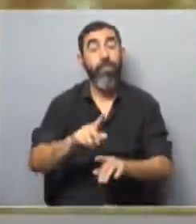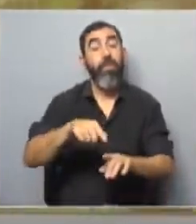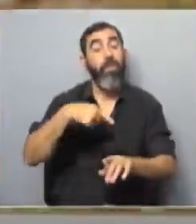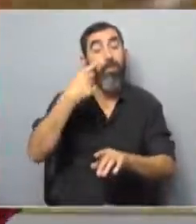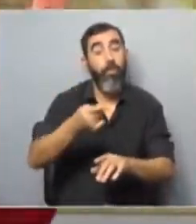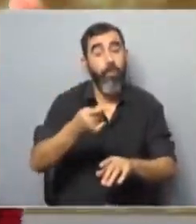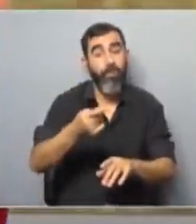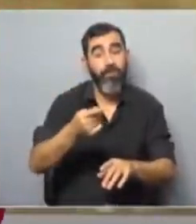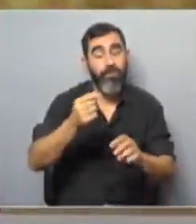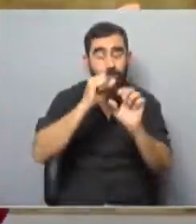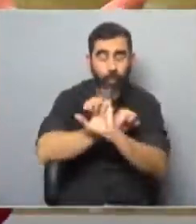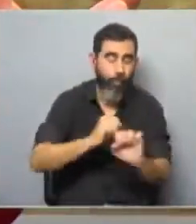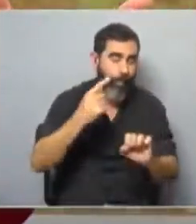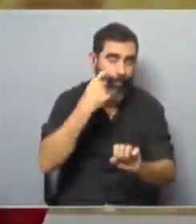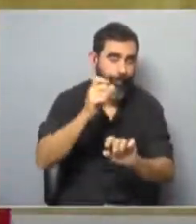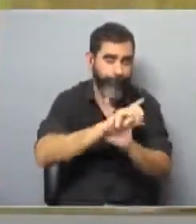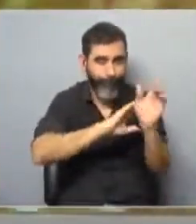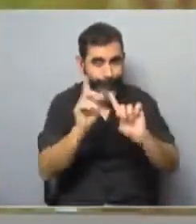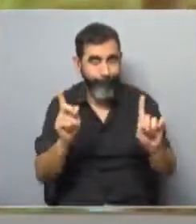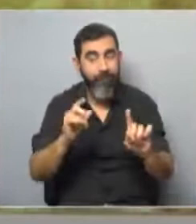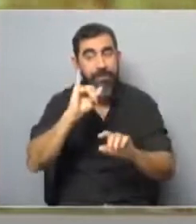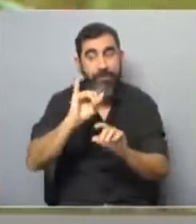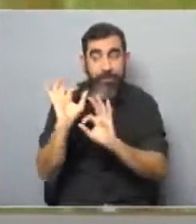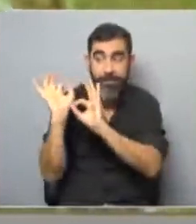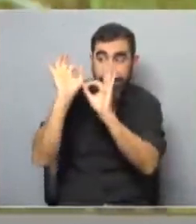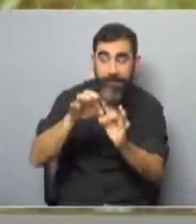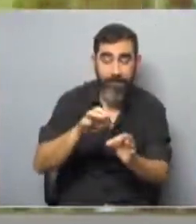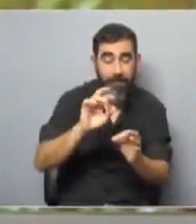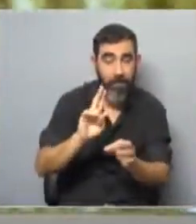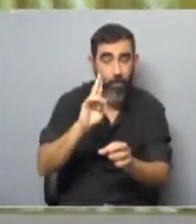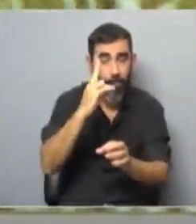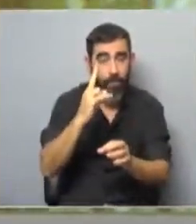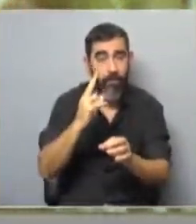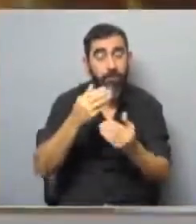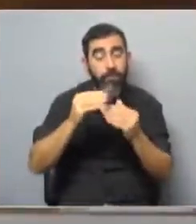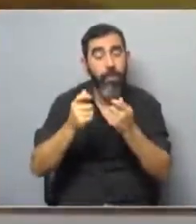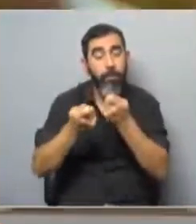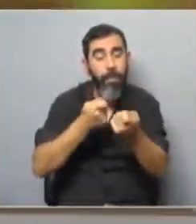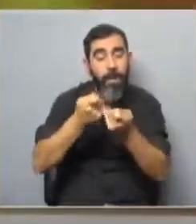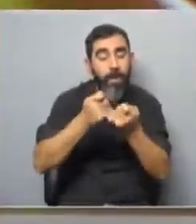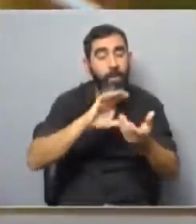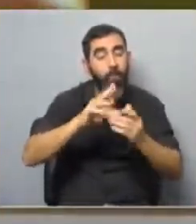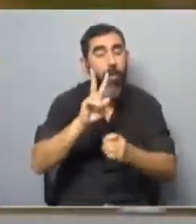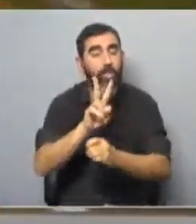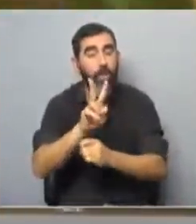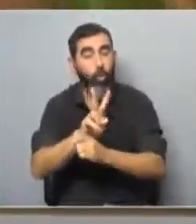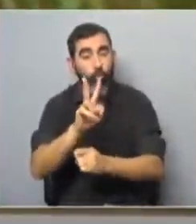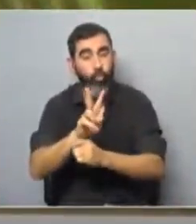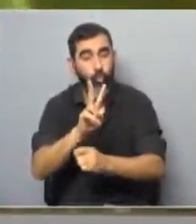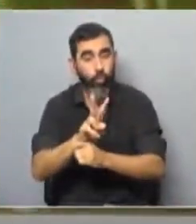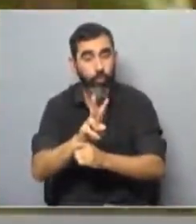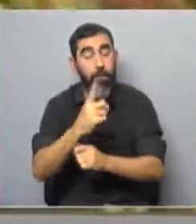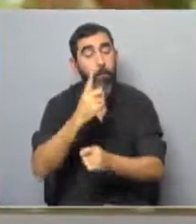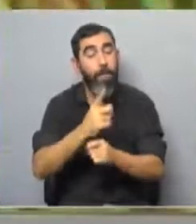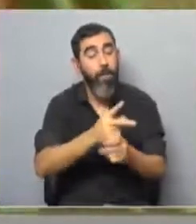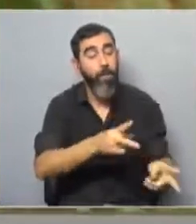Posteriormente, si no logramos prevenirlo, si el organismo ingresa, se establece, empezar a manejar mecanismos de control, y en la primera